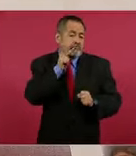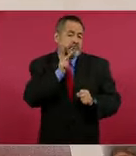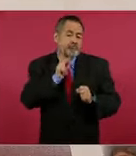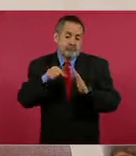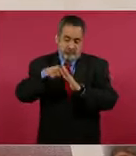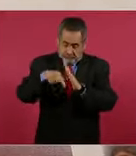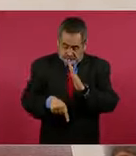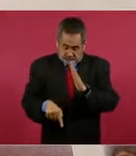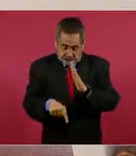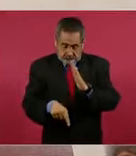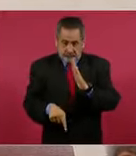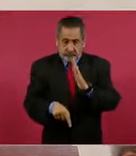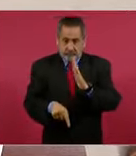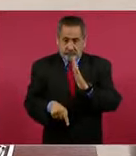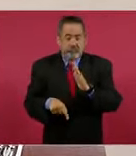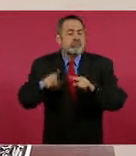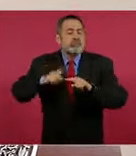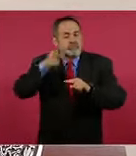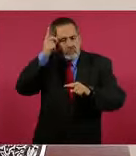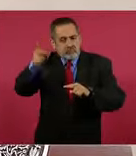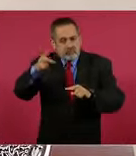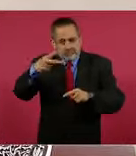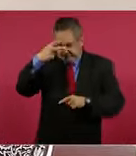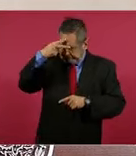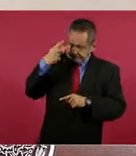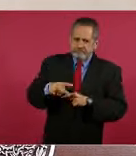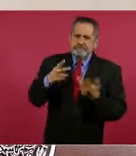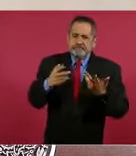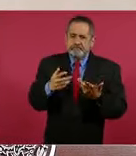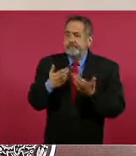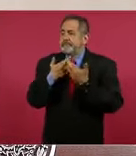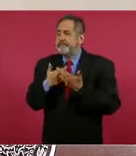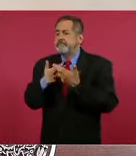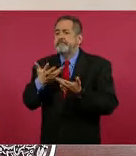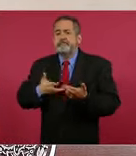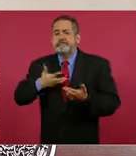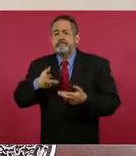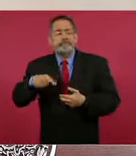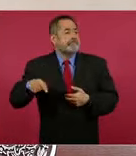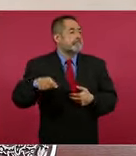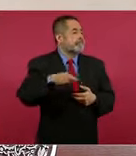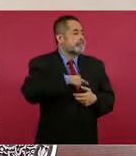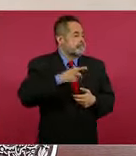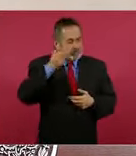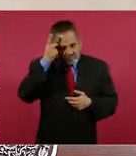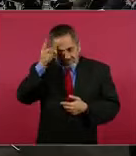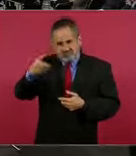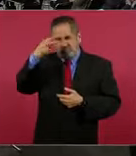y de los recursos naturales? ¿En dónde?